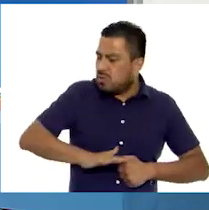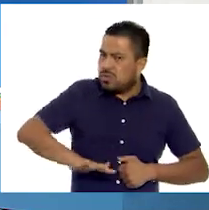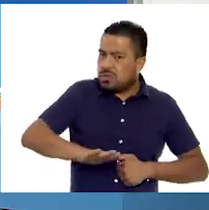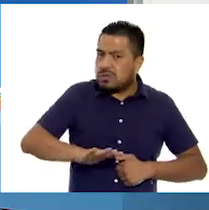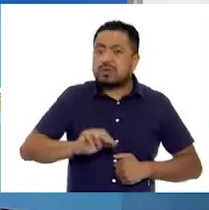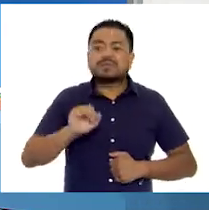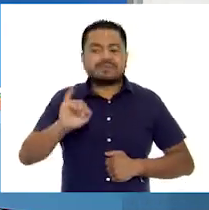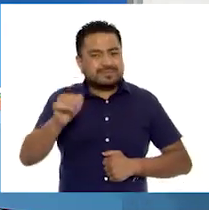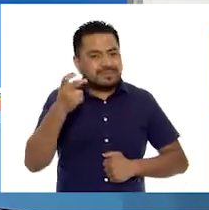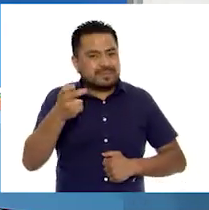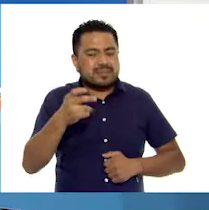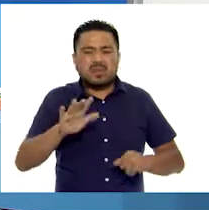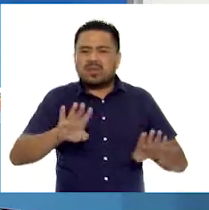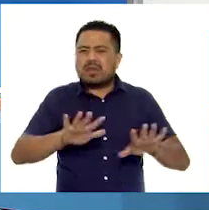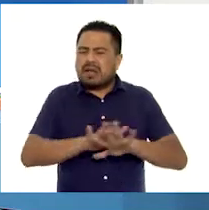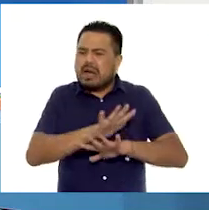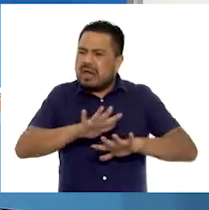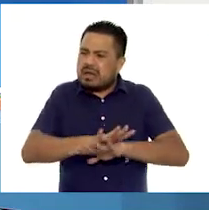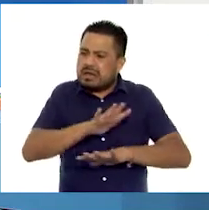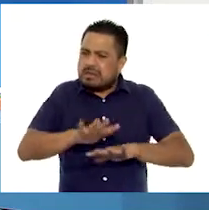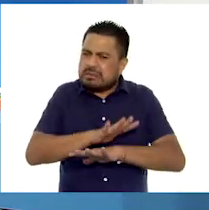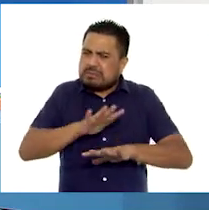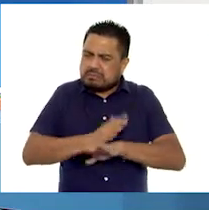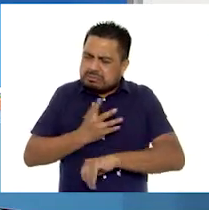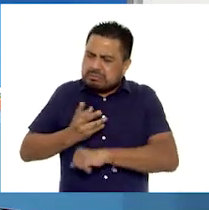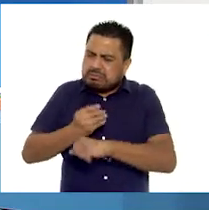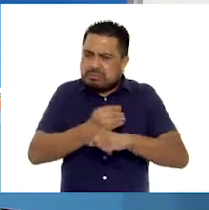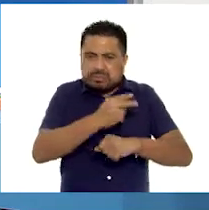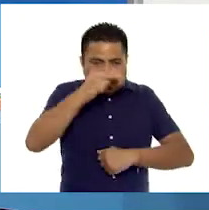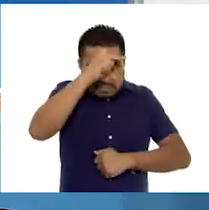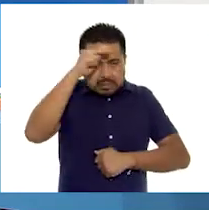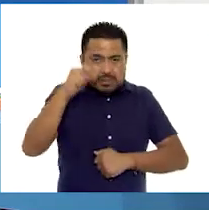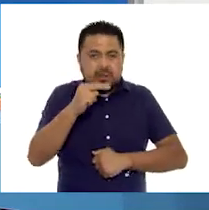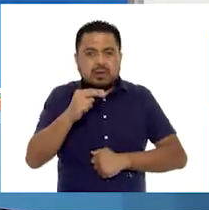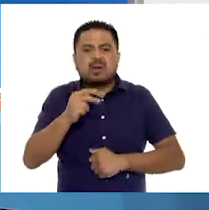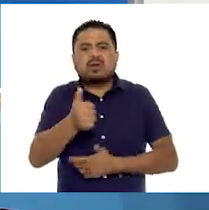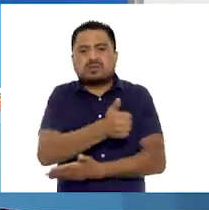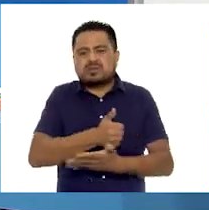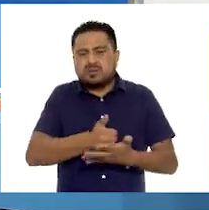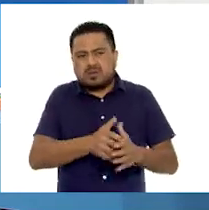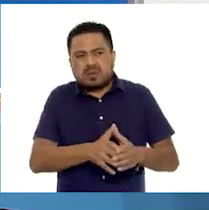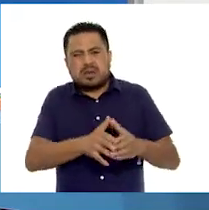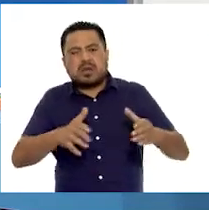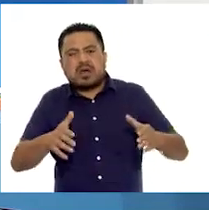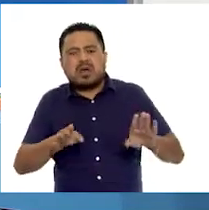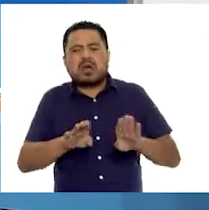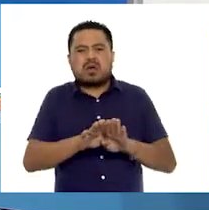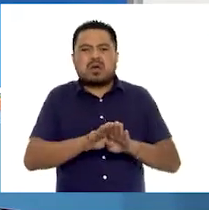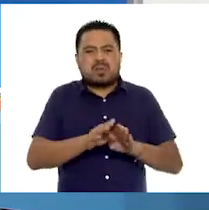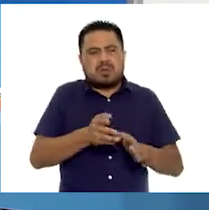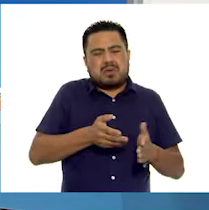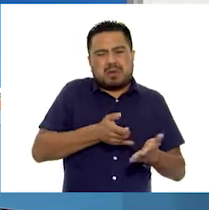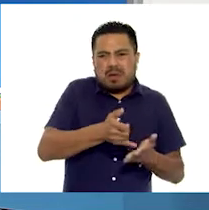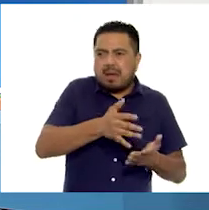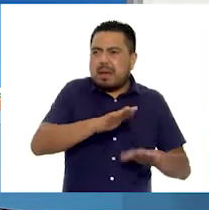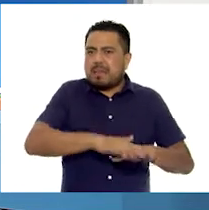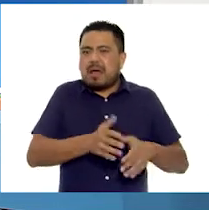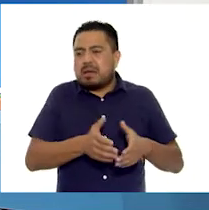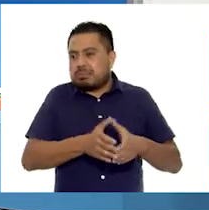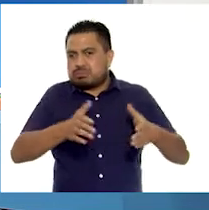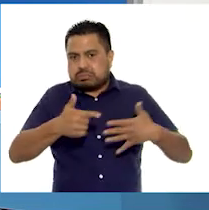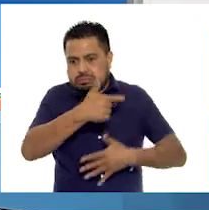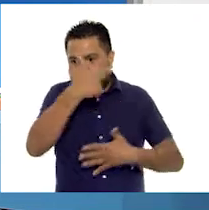con efecto de todos estos cambios estructurales en méxico de la urbanización de la industrialización del crecimiento demográfico